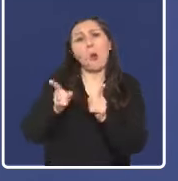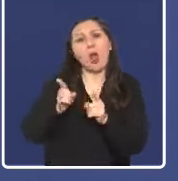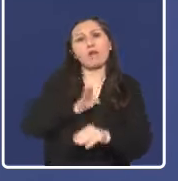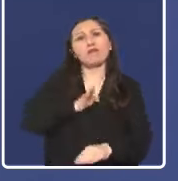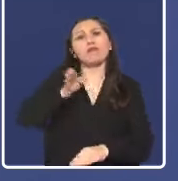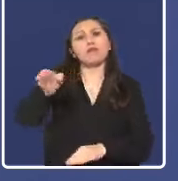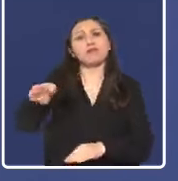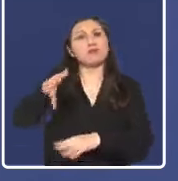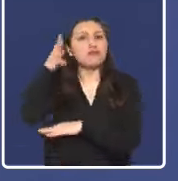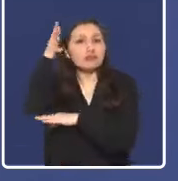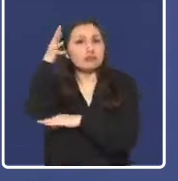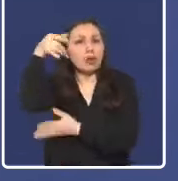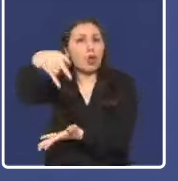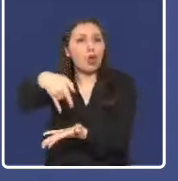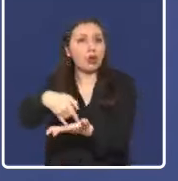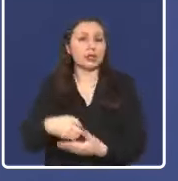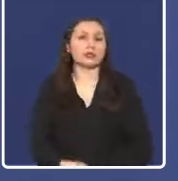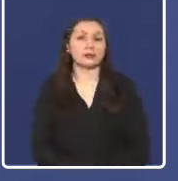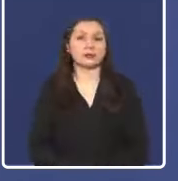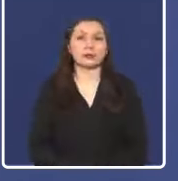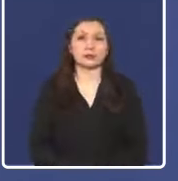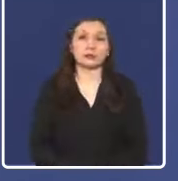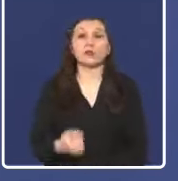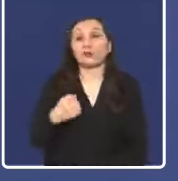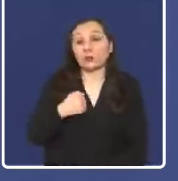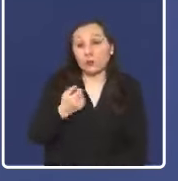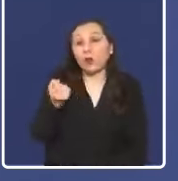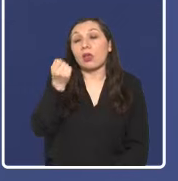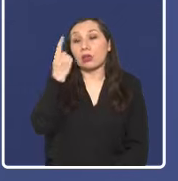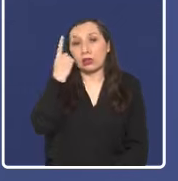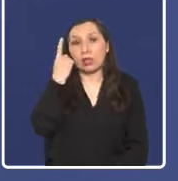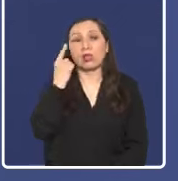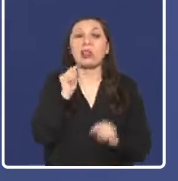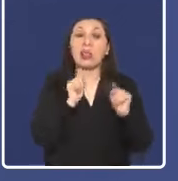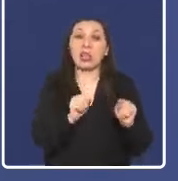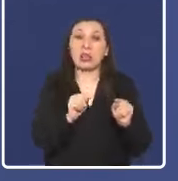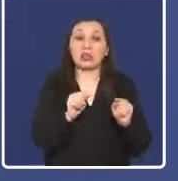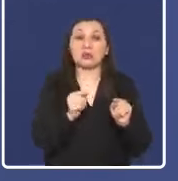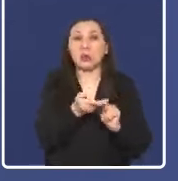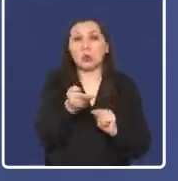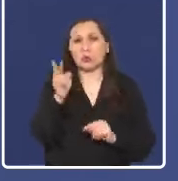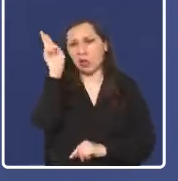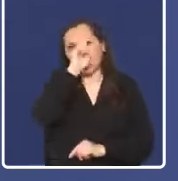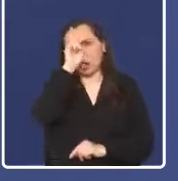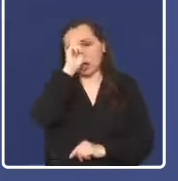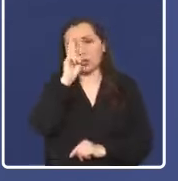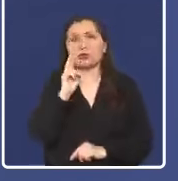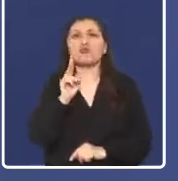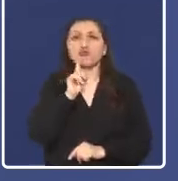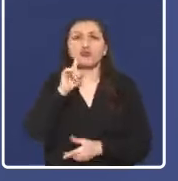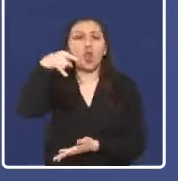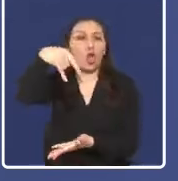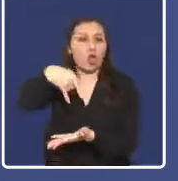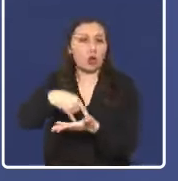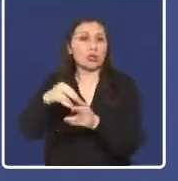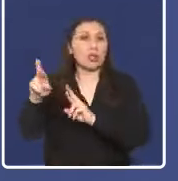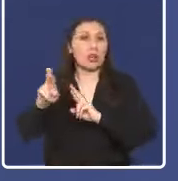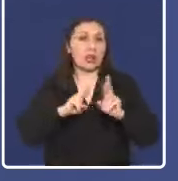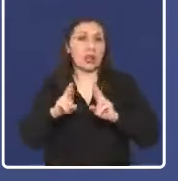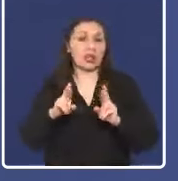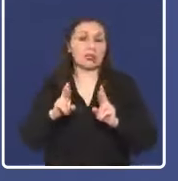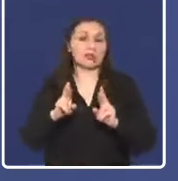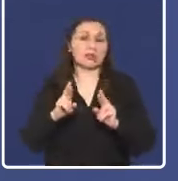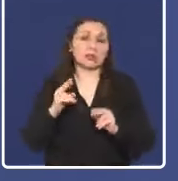a la exposición en el Congreso? Mire, yo entiendo que eso puede parecer extraño. Tenemos un Congreso y una relación que ustedes han visto